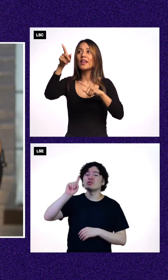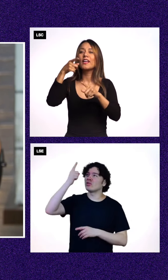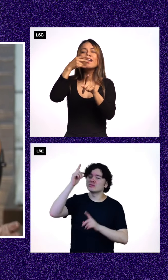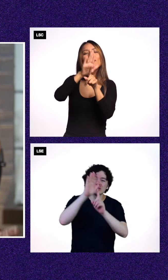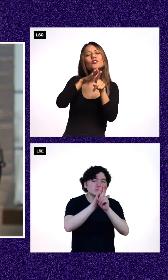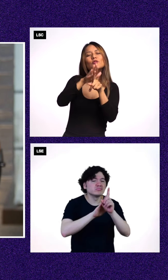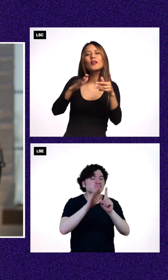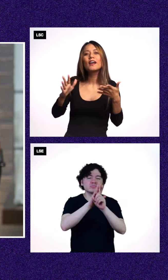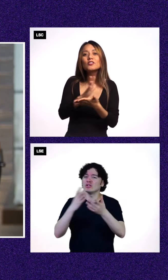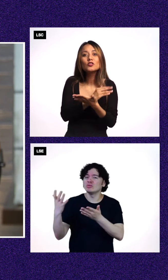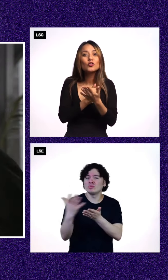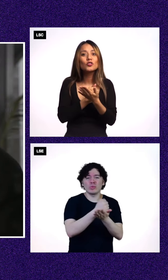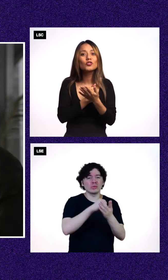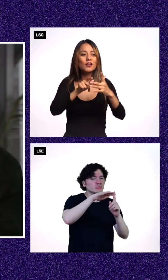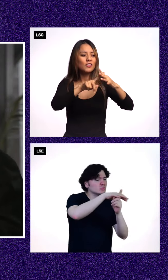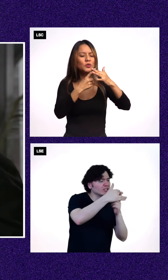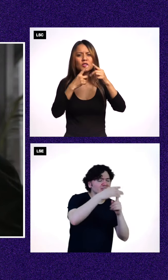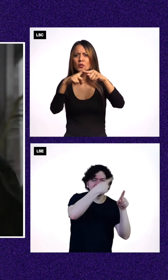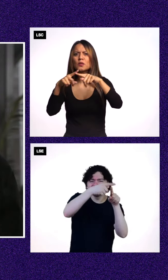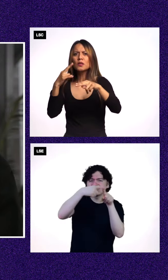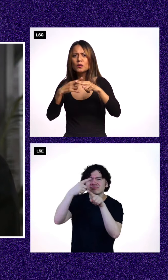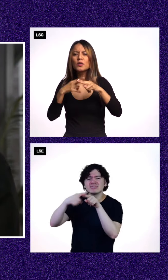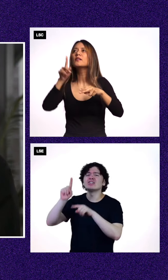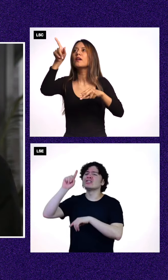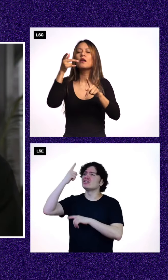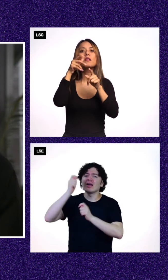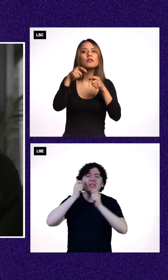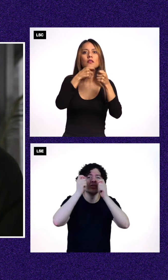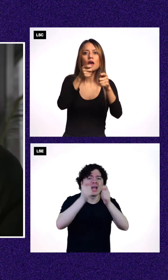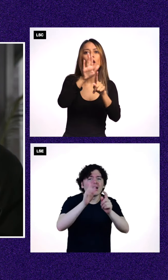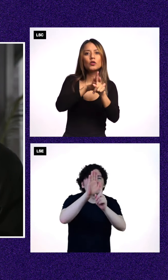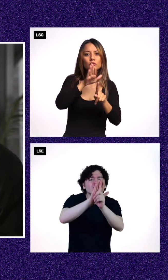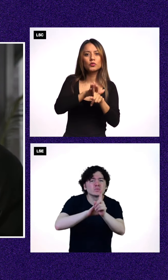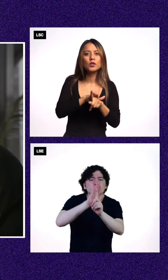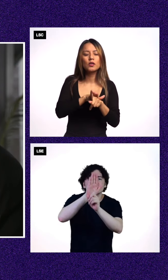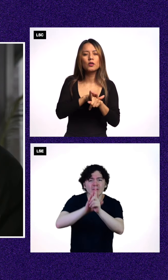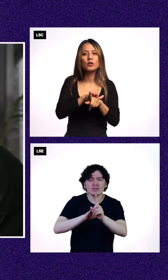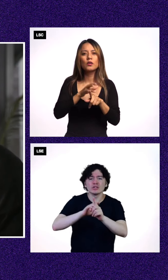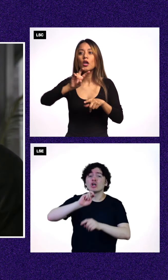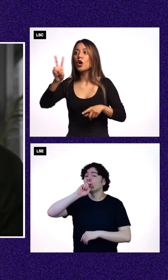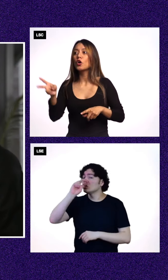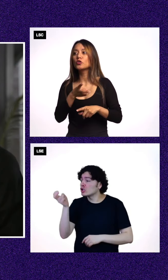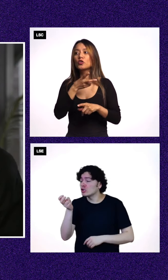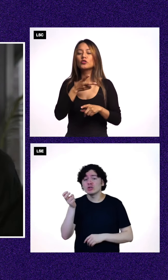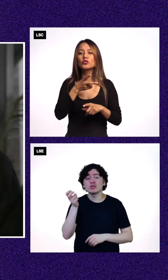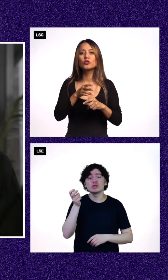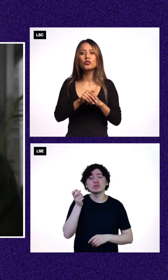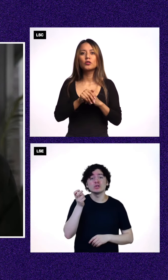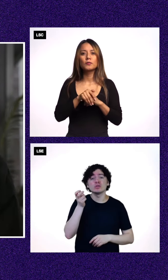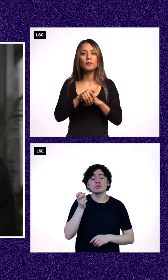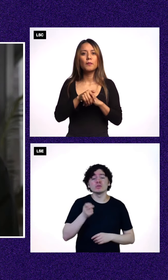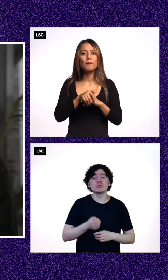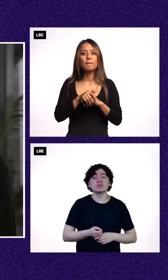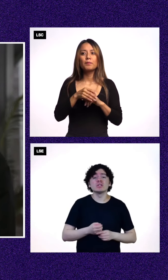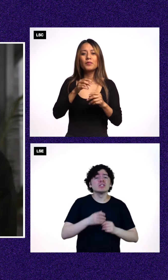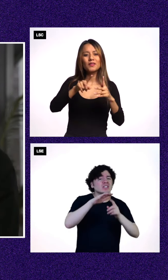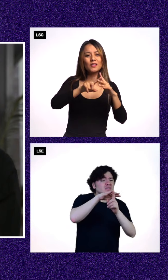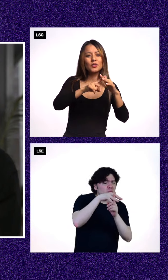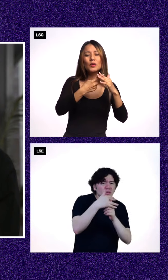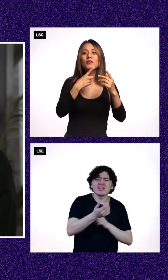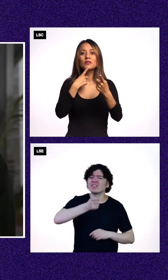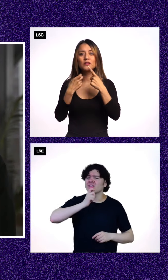dificultades para que nosotros podamos consolar a otros. Cuando otros pasen por dificultades, podremos ofrecerles el mismo consuelo que Dios nos ha